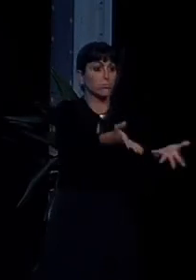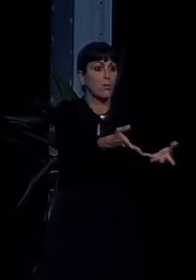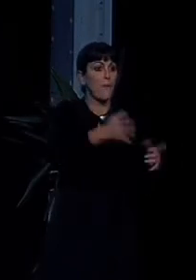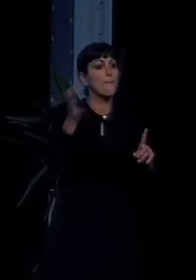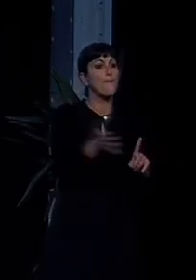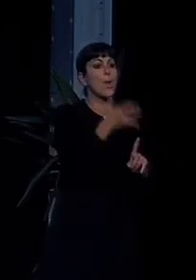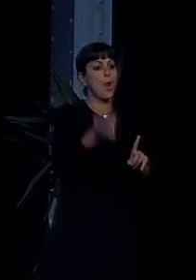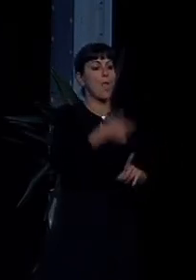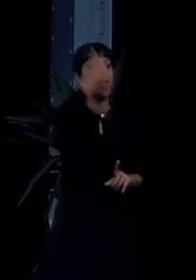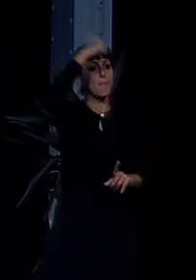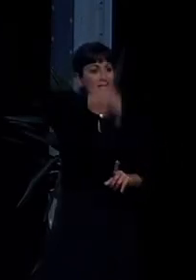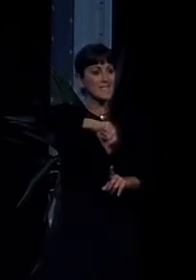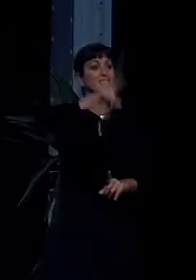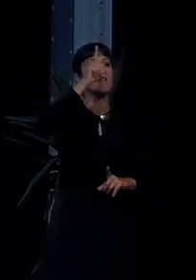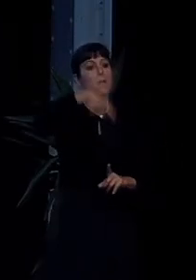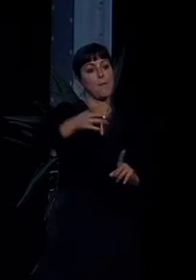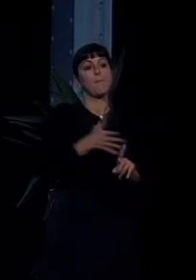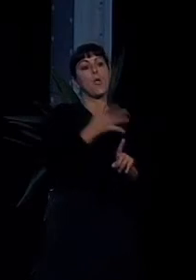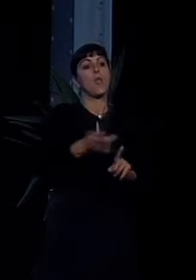¿no?